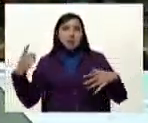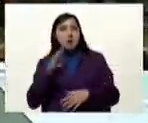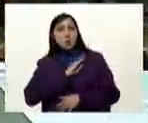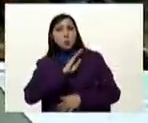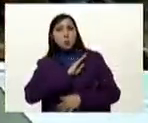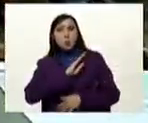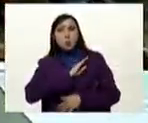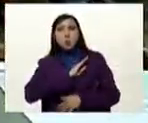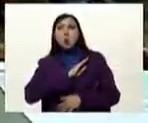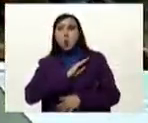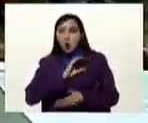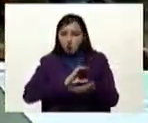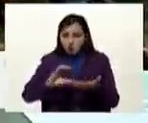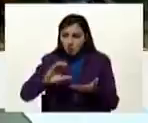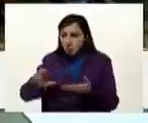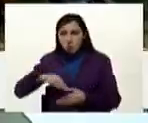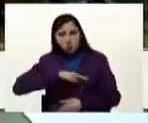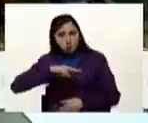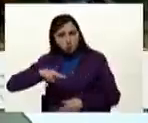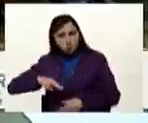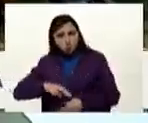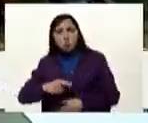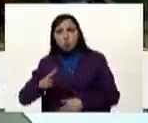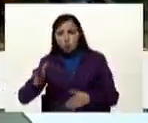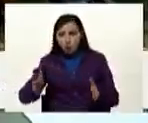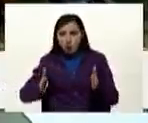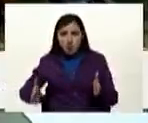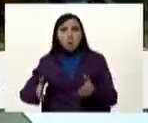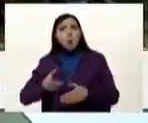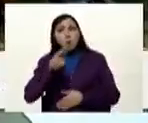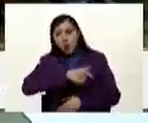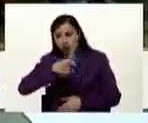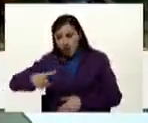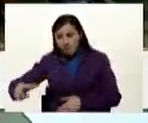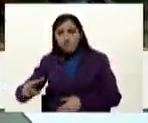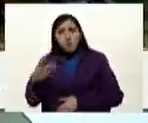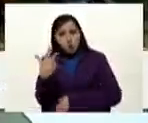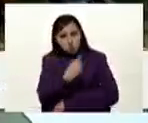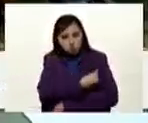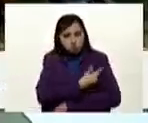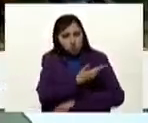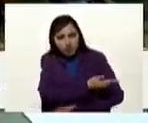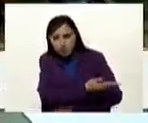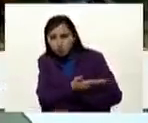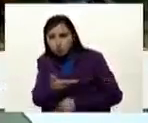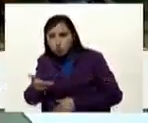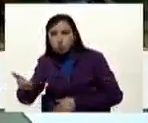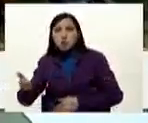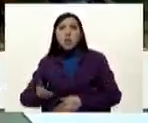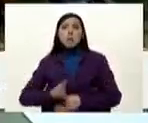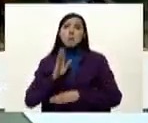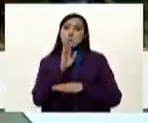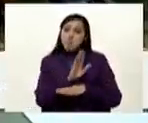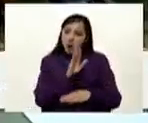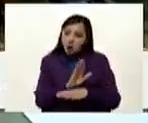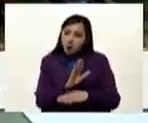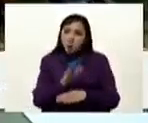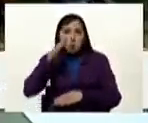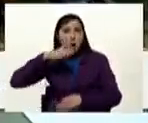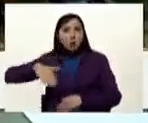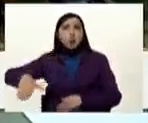Pariendo recursos, los parimos. ¿Para quién? Para la gente, para ustedes, para la protección de nuestro